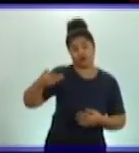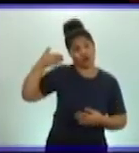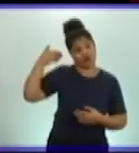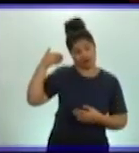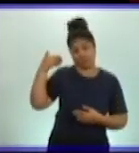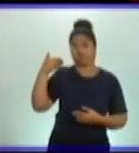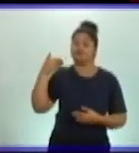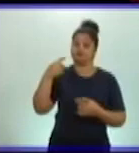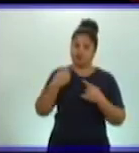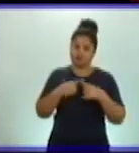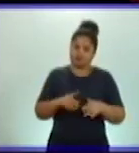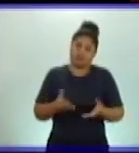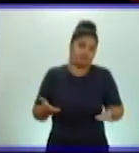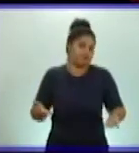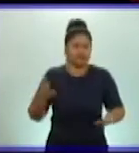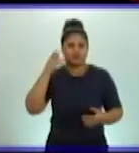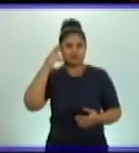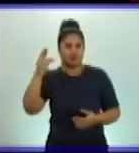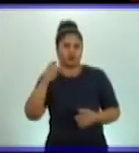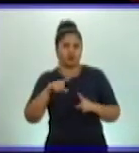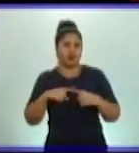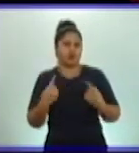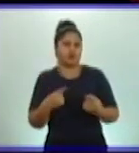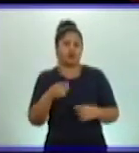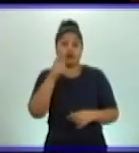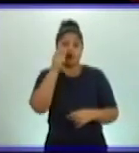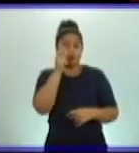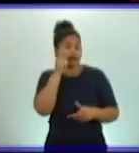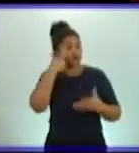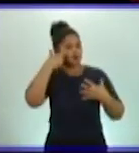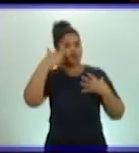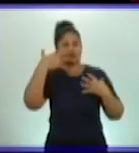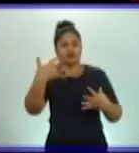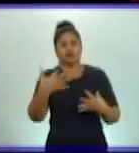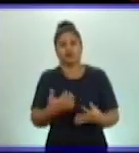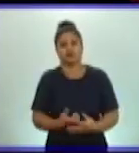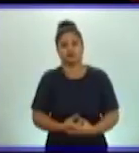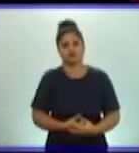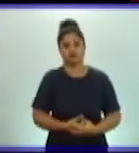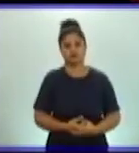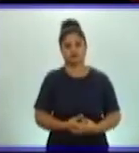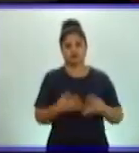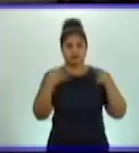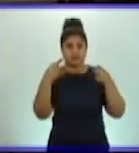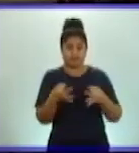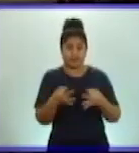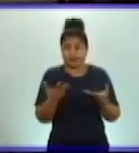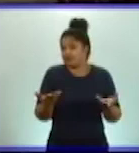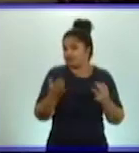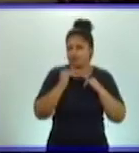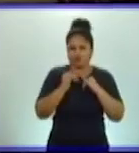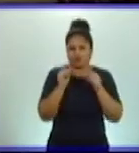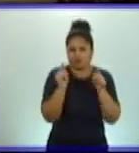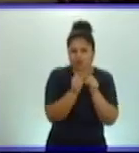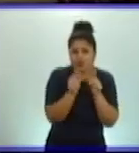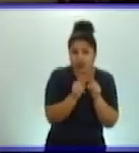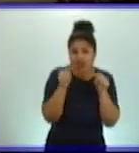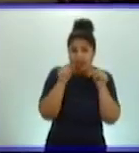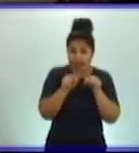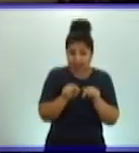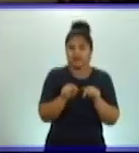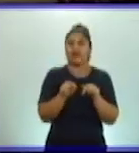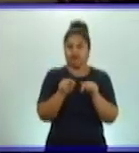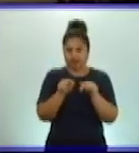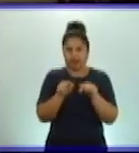de que con poco se dice mucho. Entonces, vamos a conocerlo un poco. Eduardo Galeano es un escritor uruguayo, un